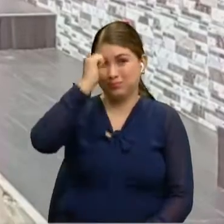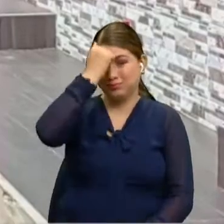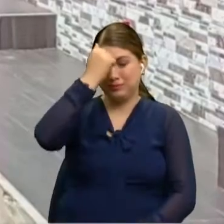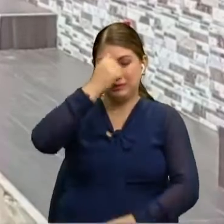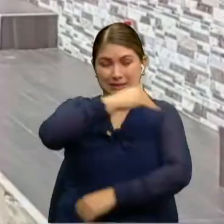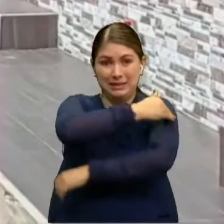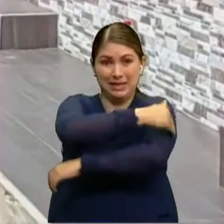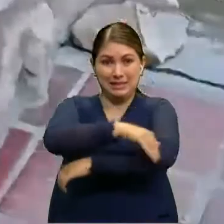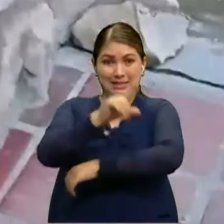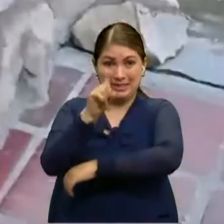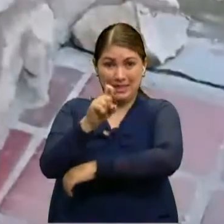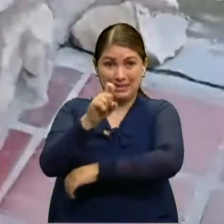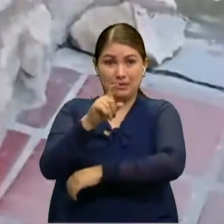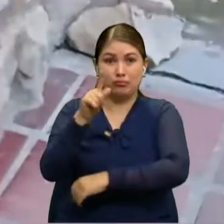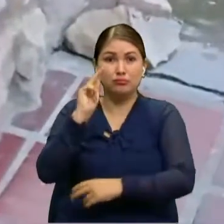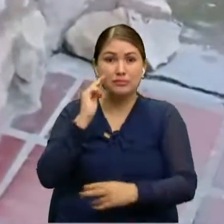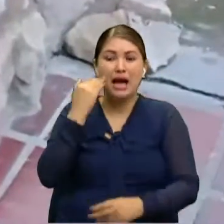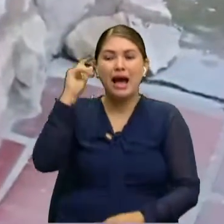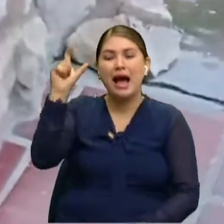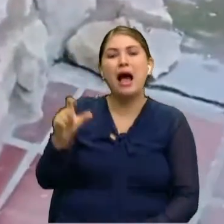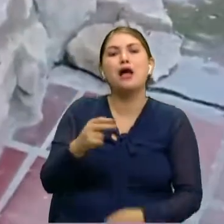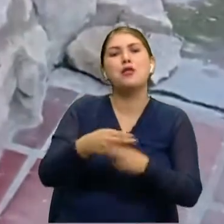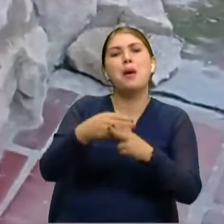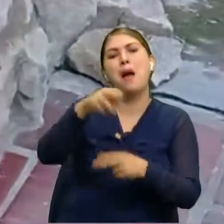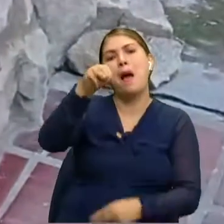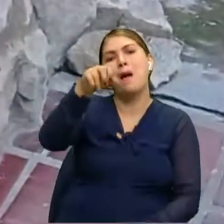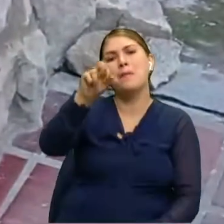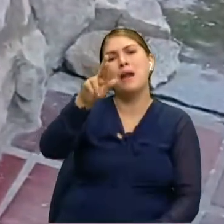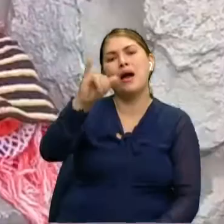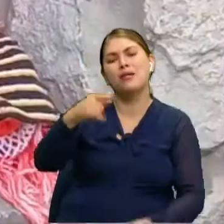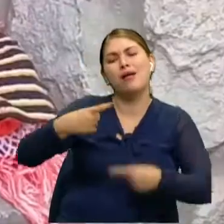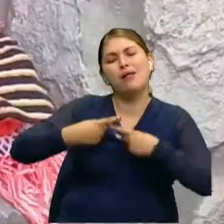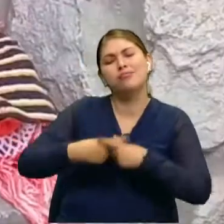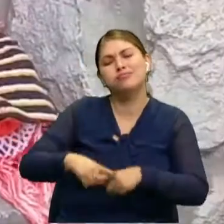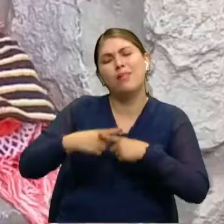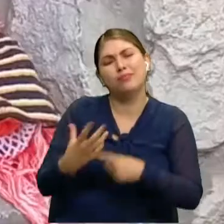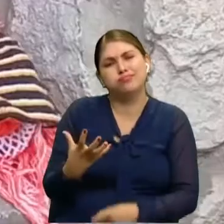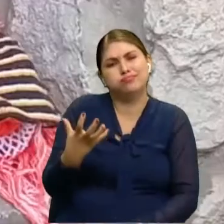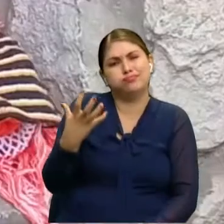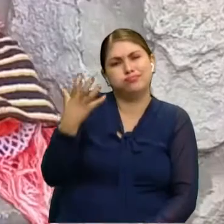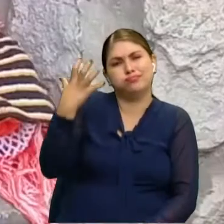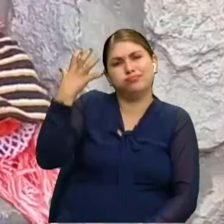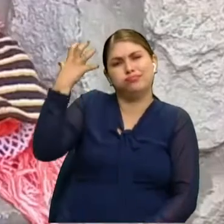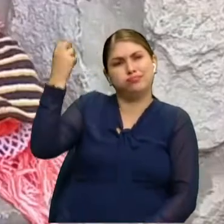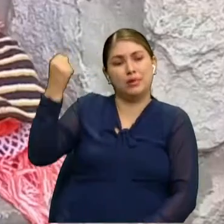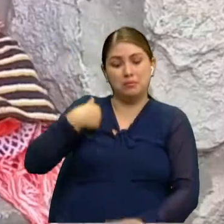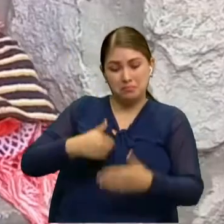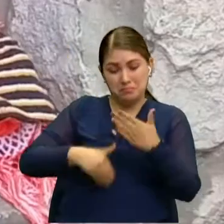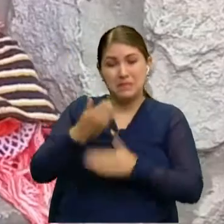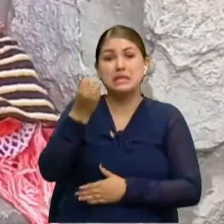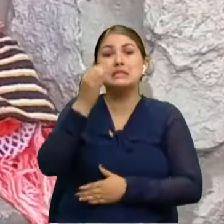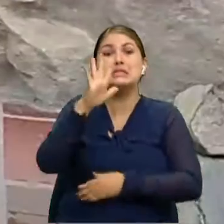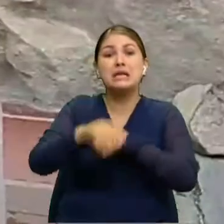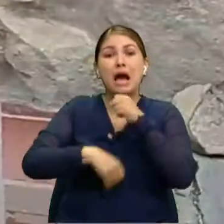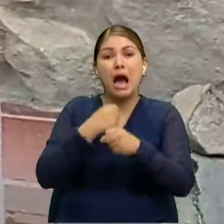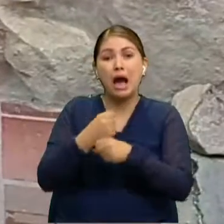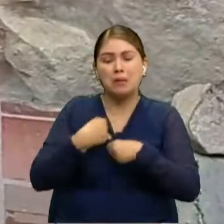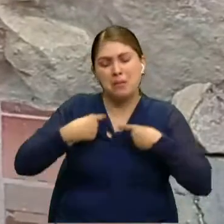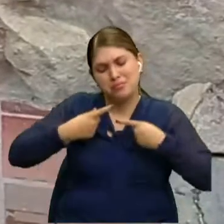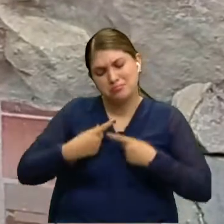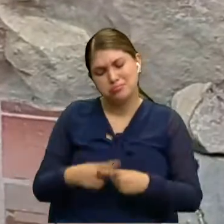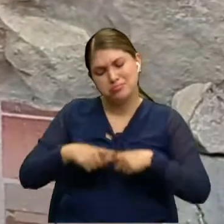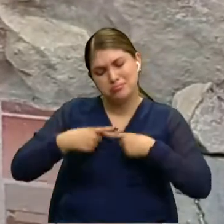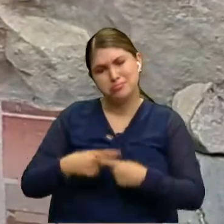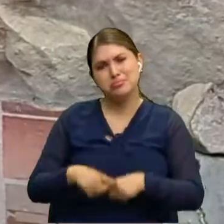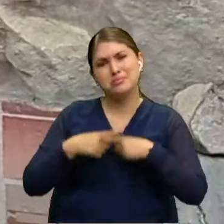calle Sexta, aquí en Ragombalia, usted encuentra a Doña María, una artesana de antaño. De 15 años empecé a tejer. Ah, para